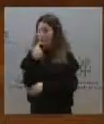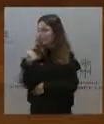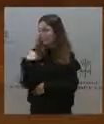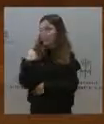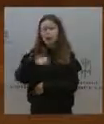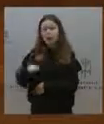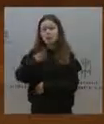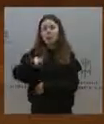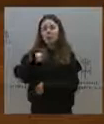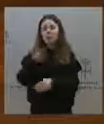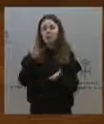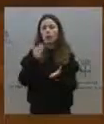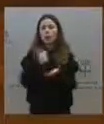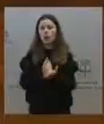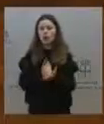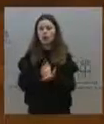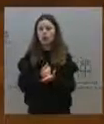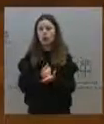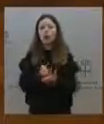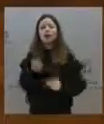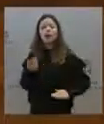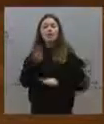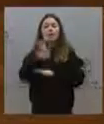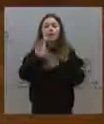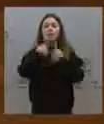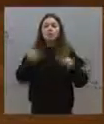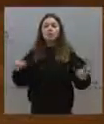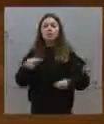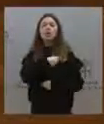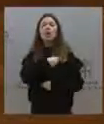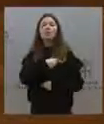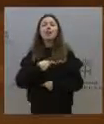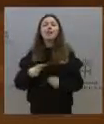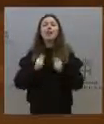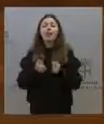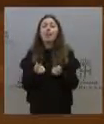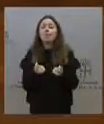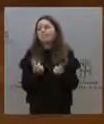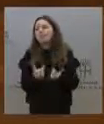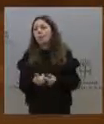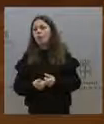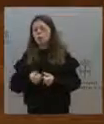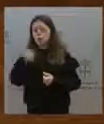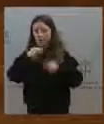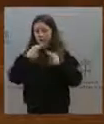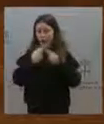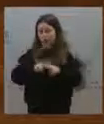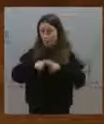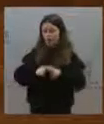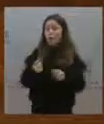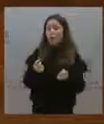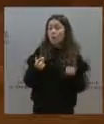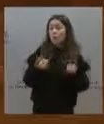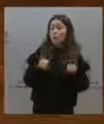Presentan el presupuesto que podríamos llamar del poquito más, al menos bajo nuestro análisis. Un poquito más de gasto, un poquito más de déficit y un poquito más de deuda,